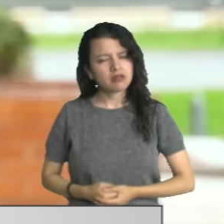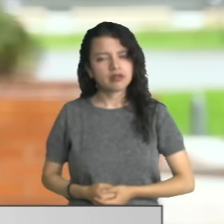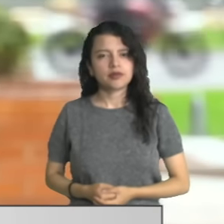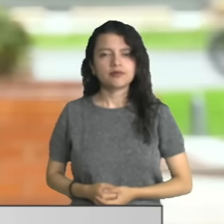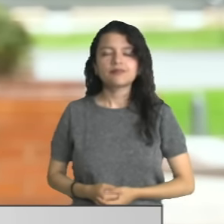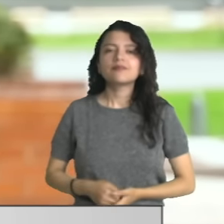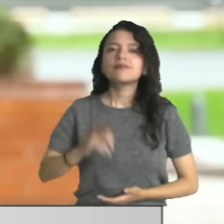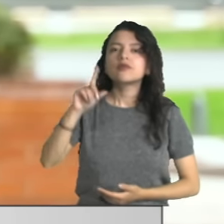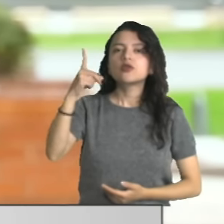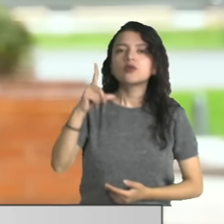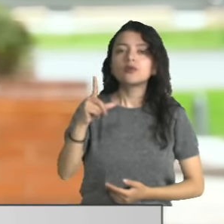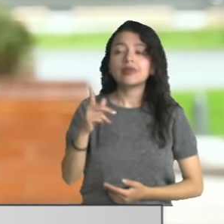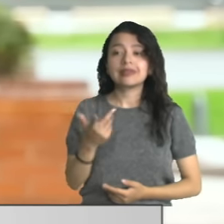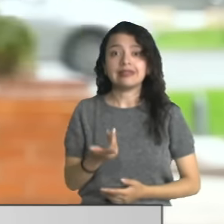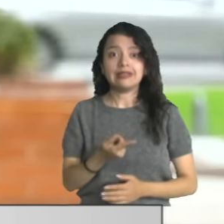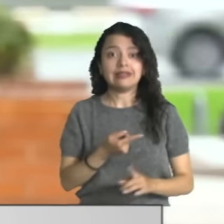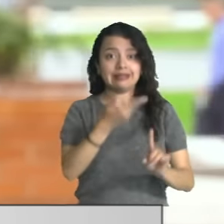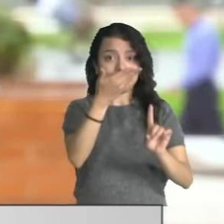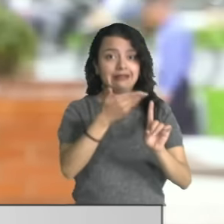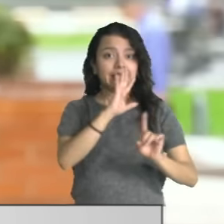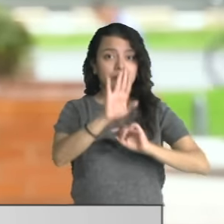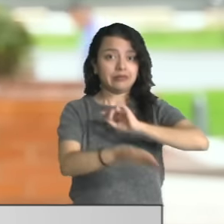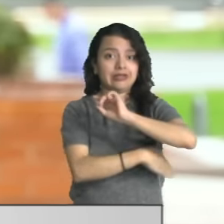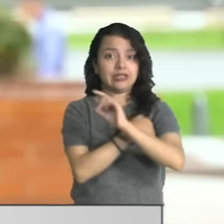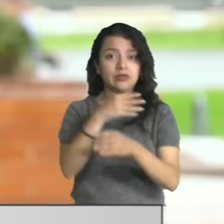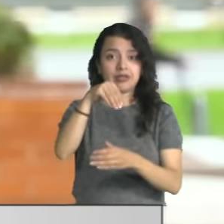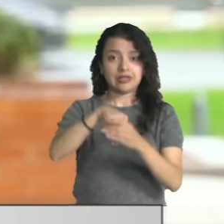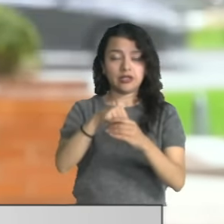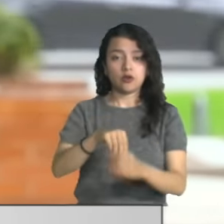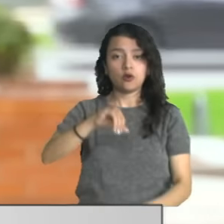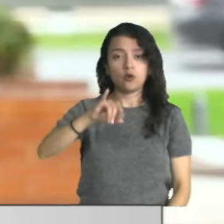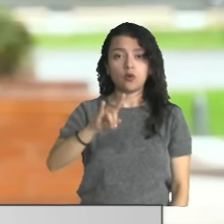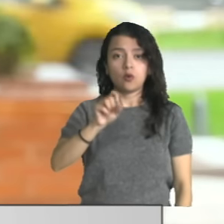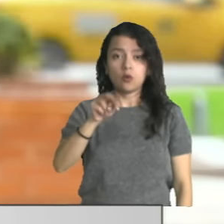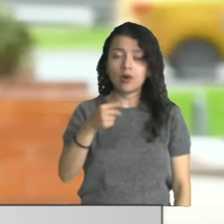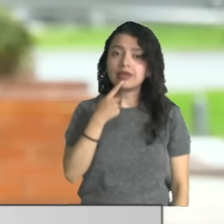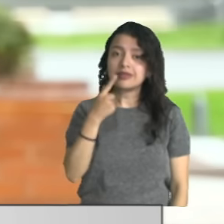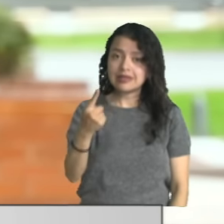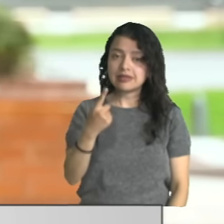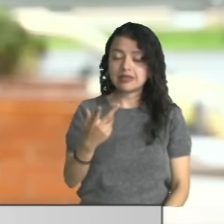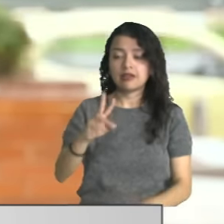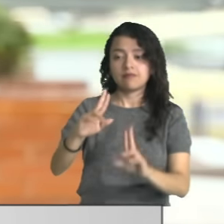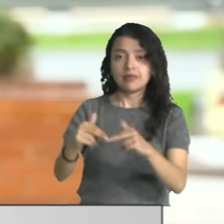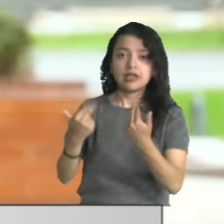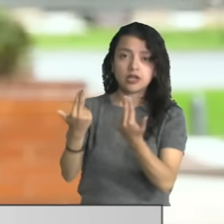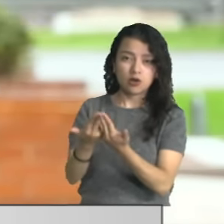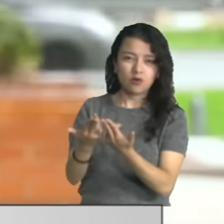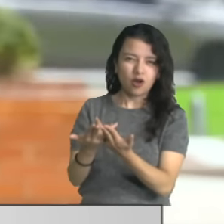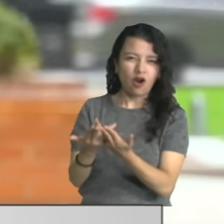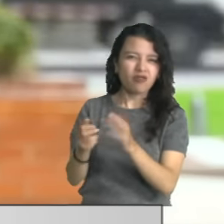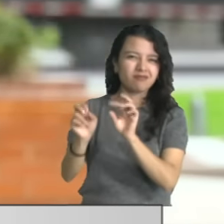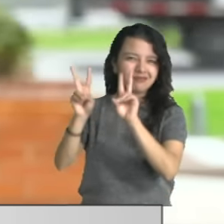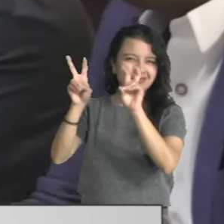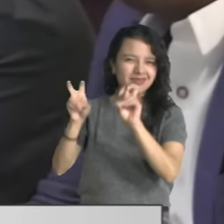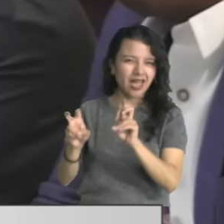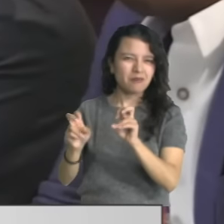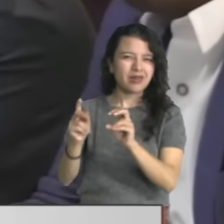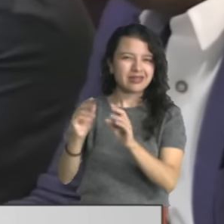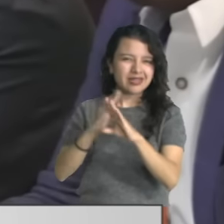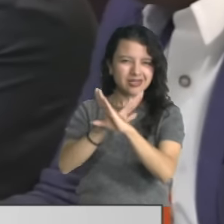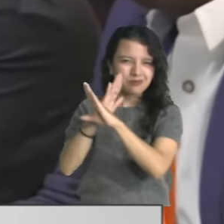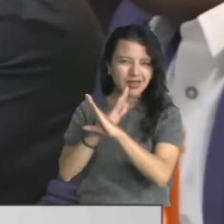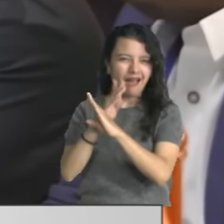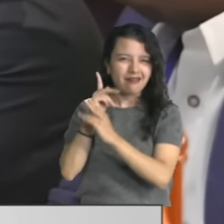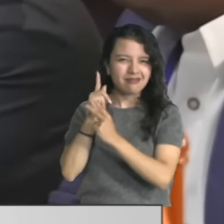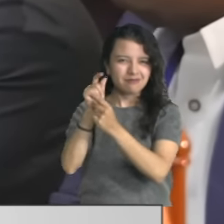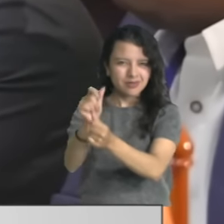Luisa Fernanda, la advertencia la acaba de hacer el ministro del Interior, Juan Fernando Cristo, quien se reúne a esta hora para tratar temas de seguridad y de inversión del gobierno